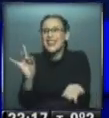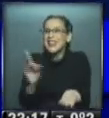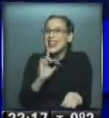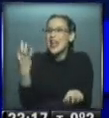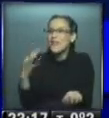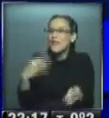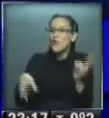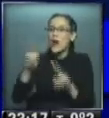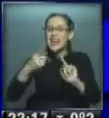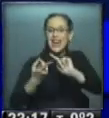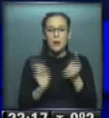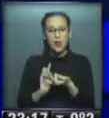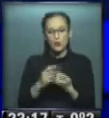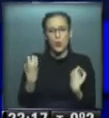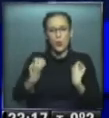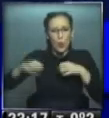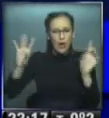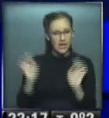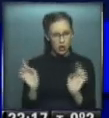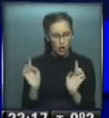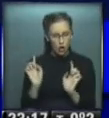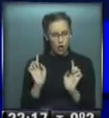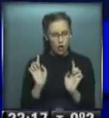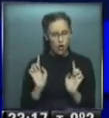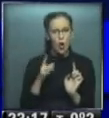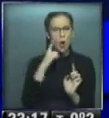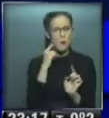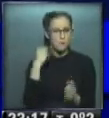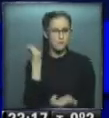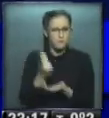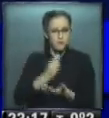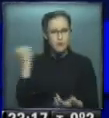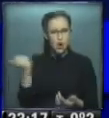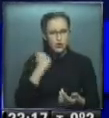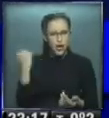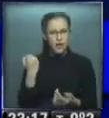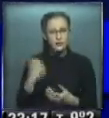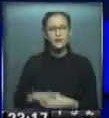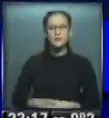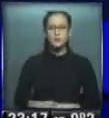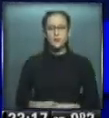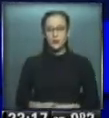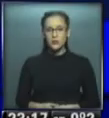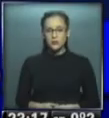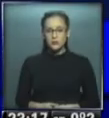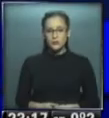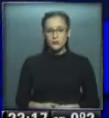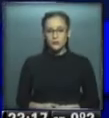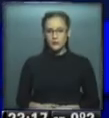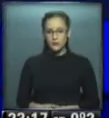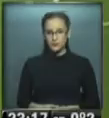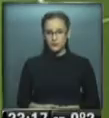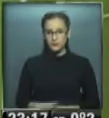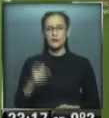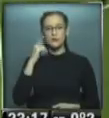reemplazante. Y no fue cualquier reemplazante el que eligió el entrenador del seleccionado nacional de cara a las últimas 2 fechas de eliminatorias sudamericanas. Se trata